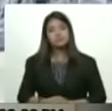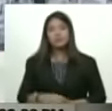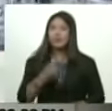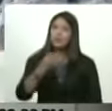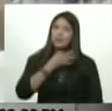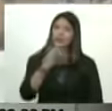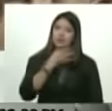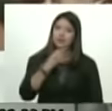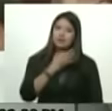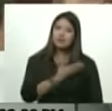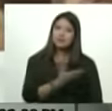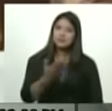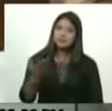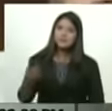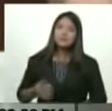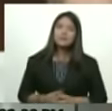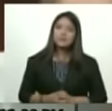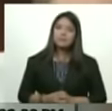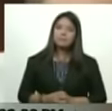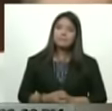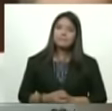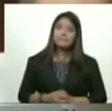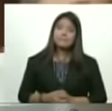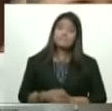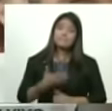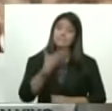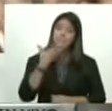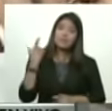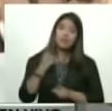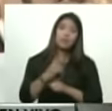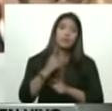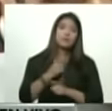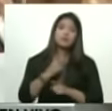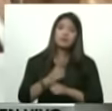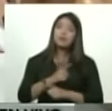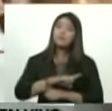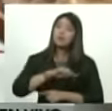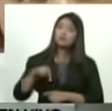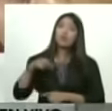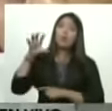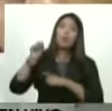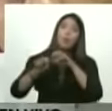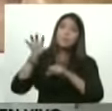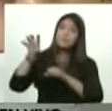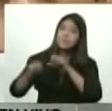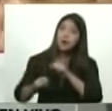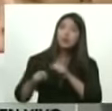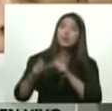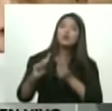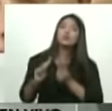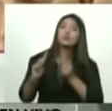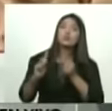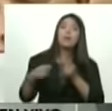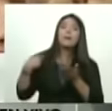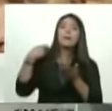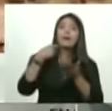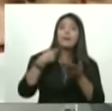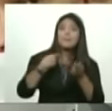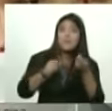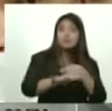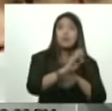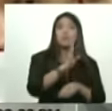tardes. Bueno, eso realmente nos va a hacer más competitivo para nosotros poder traer la materia prima, y de alguna manera cuando hagamos el cambio al Banco Central vamos a